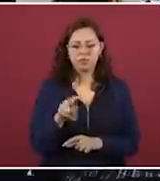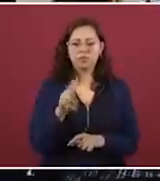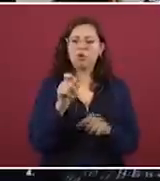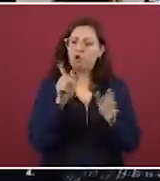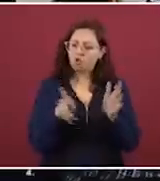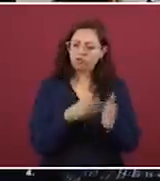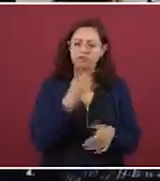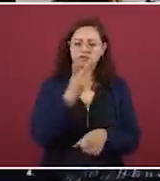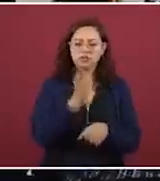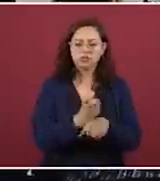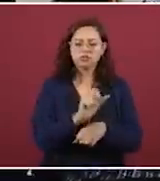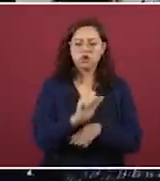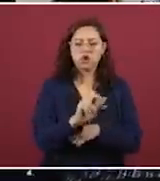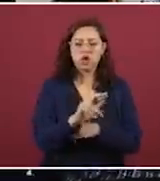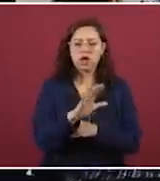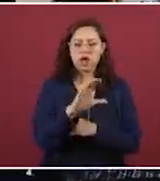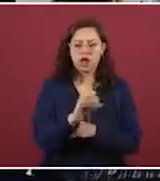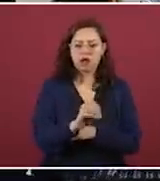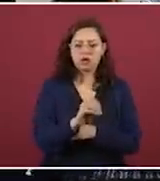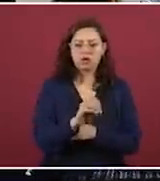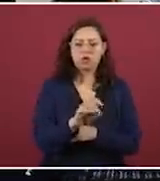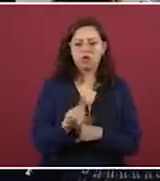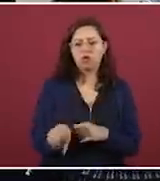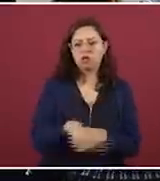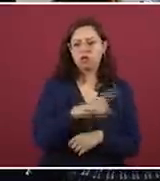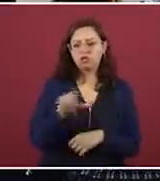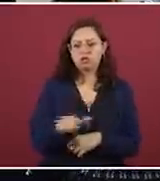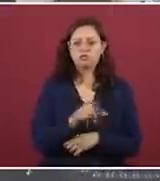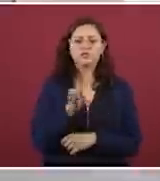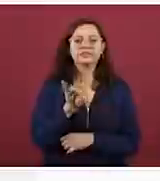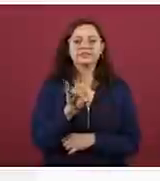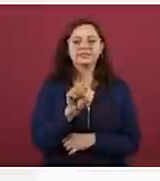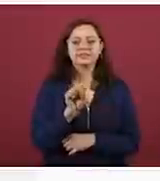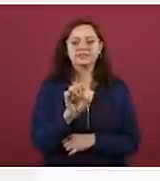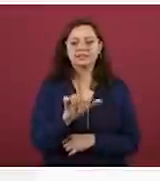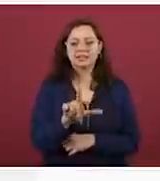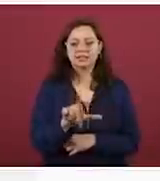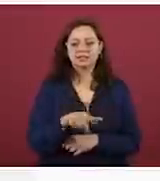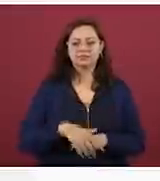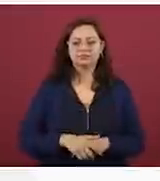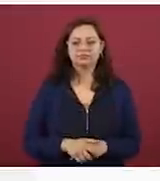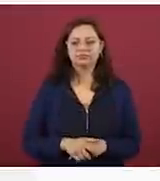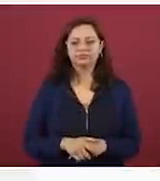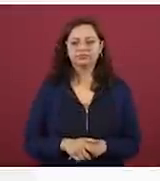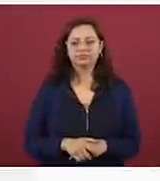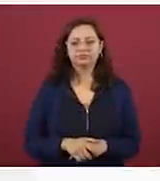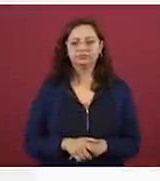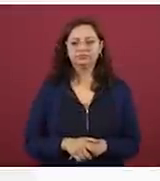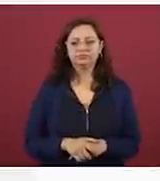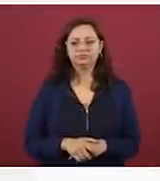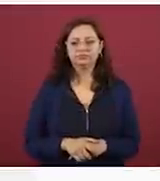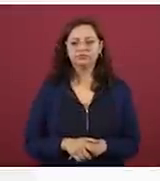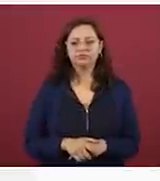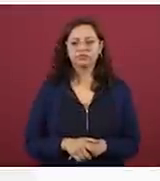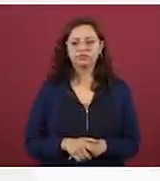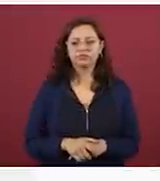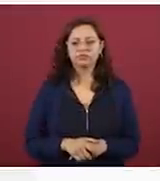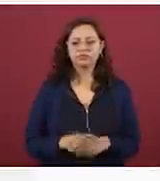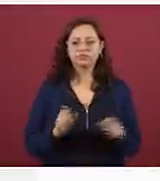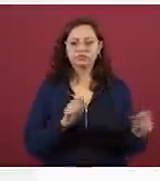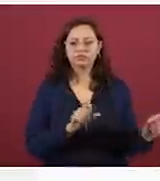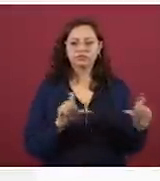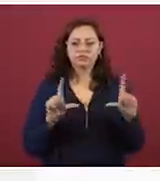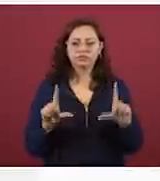segundo, luego las tenemos por la gasolina diésel, y después entramos al ejercicio que